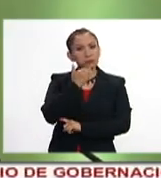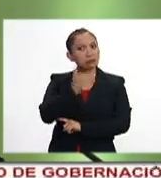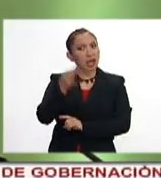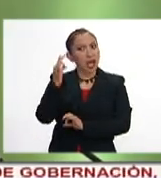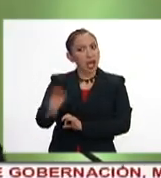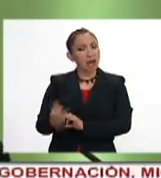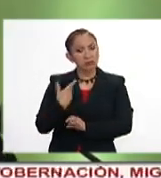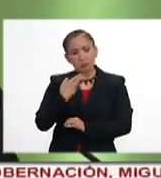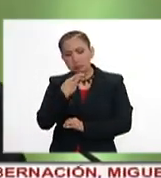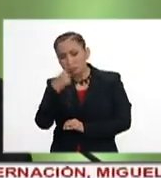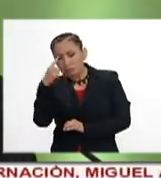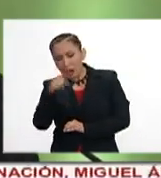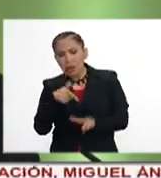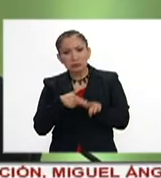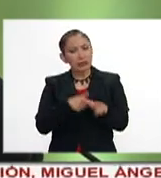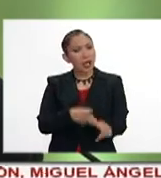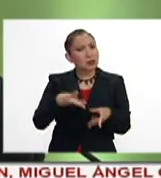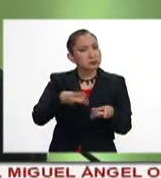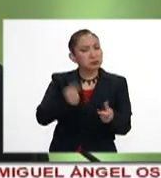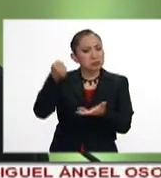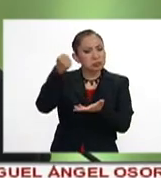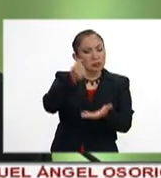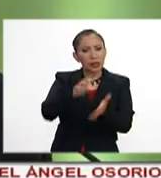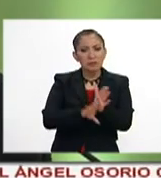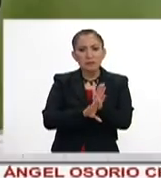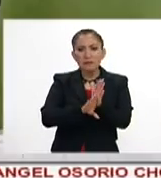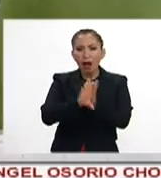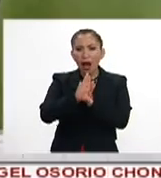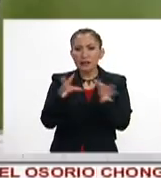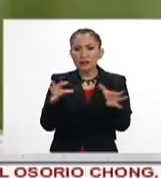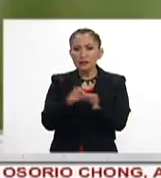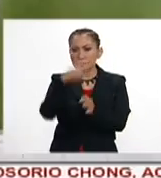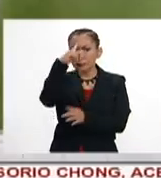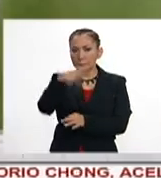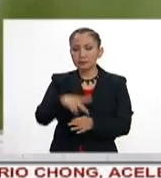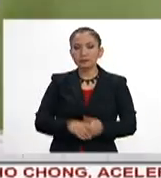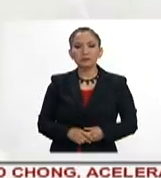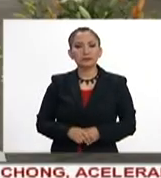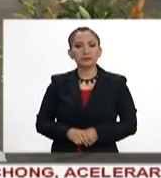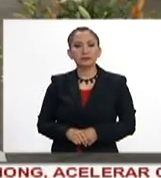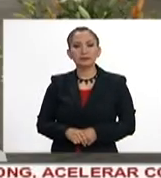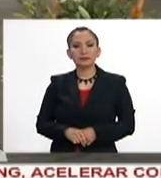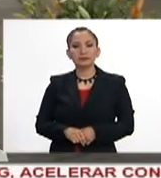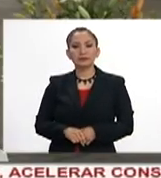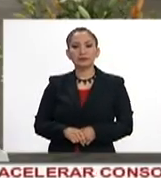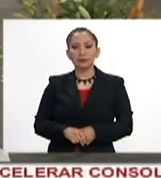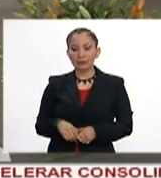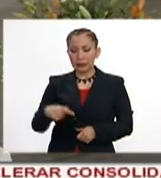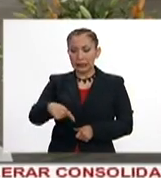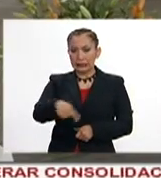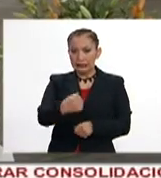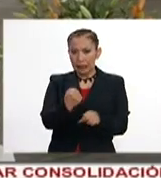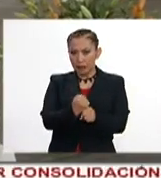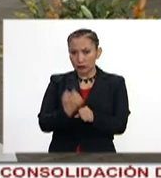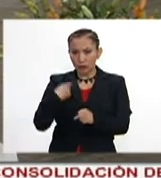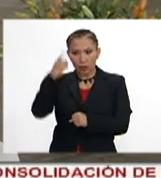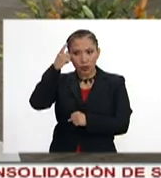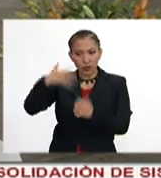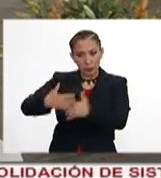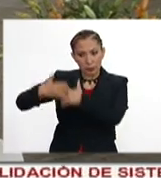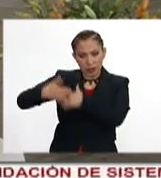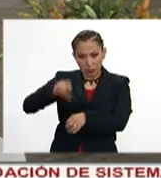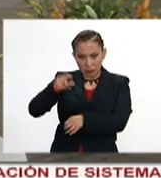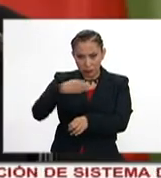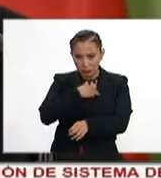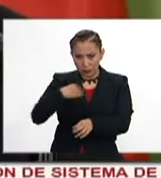propicias e idóneas para seguir invirtiendo y creciendo con nuestro país. Este año, las empresas del